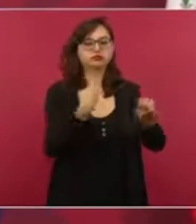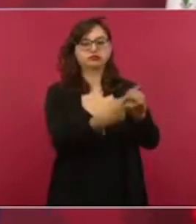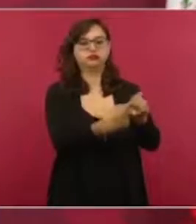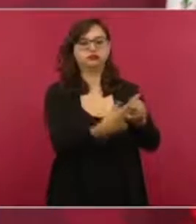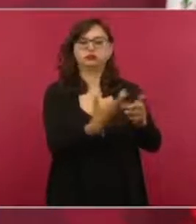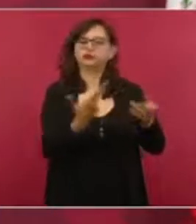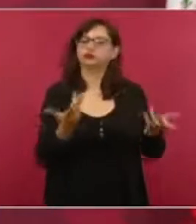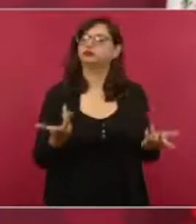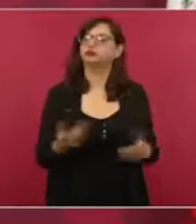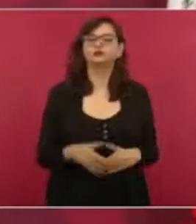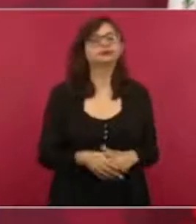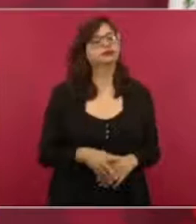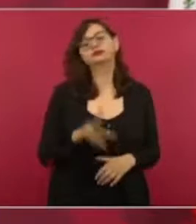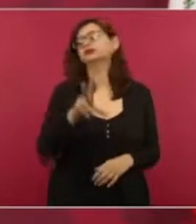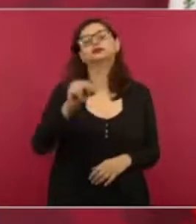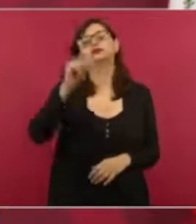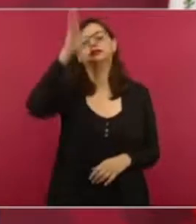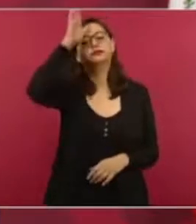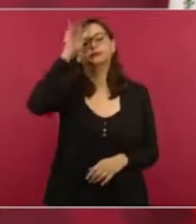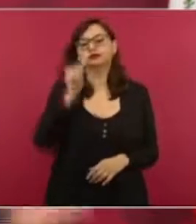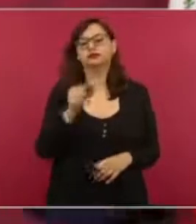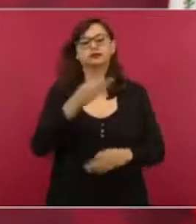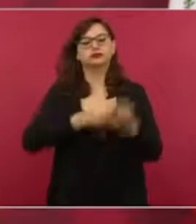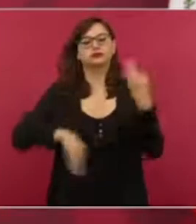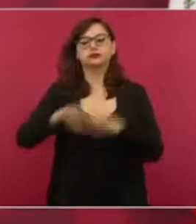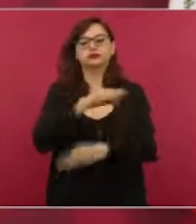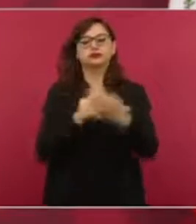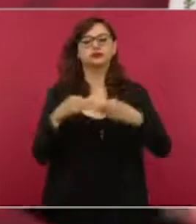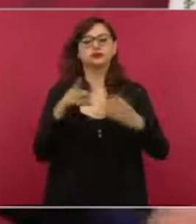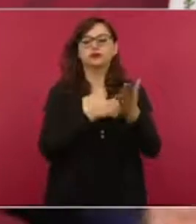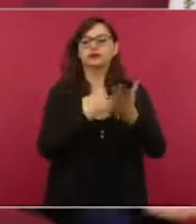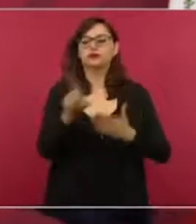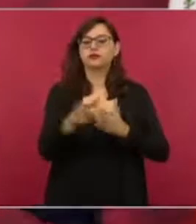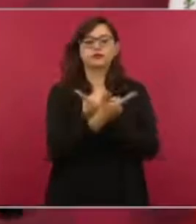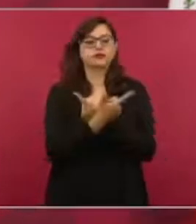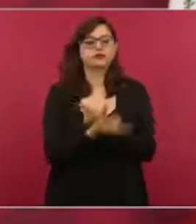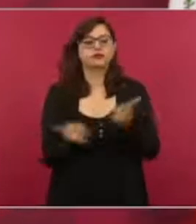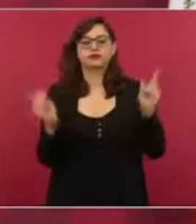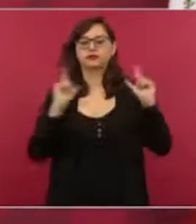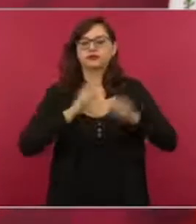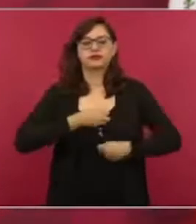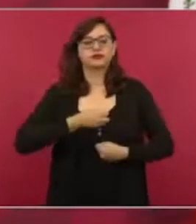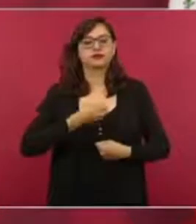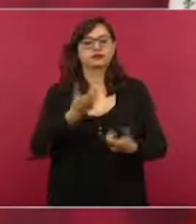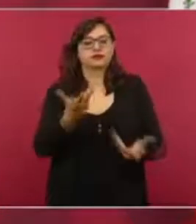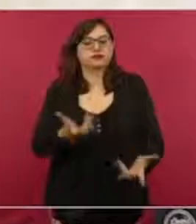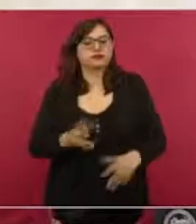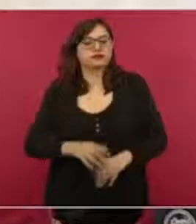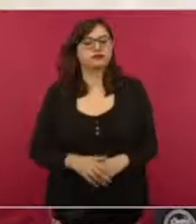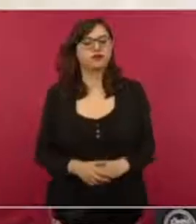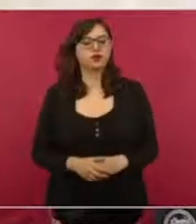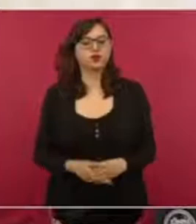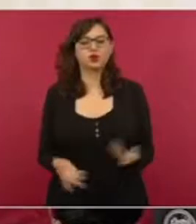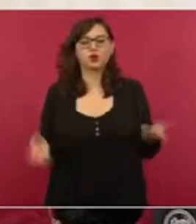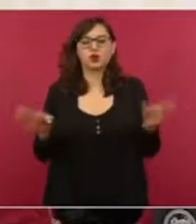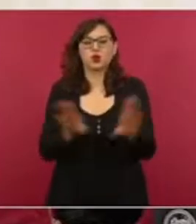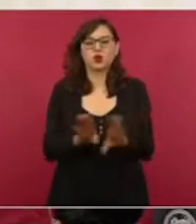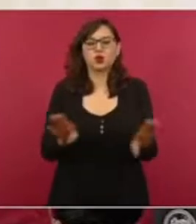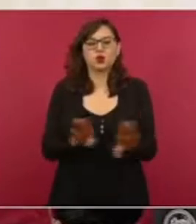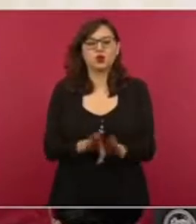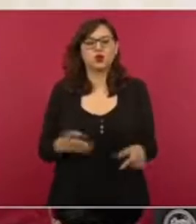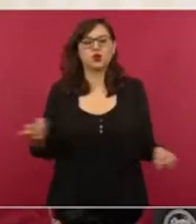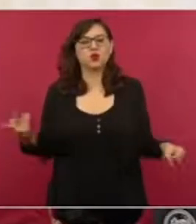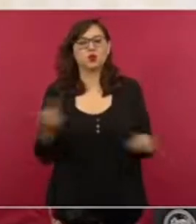va en contra de la libertad. ¿Cómo vamos a estar hablando de libertad? ¿Cómo va a quedar la Estatua de